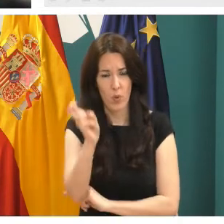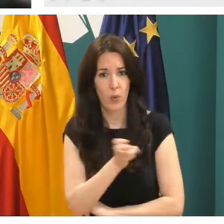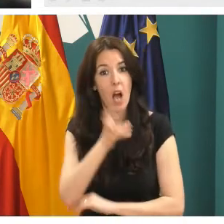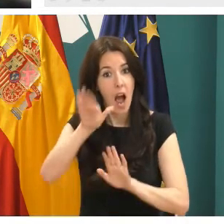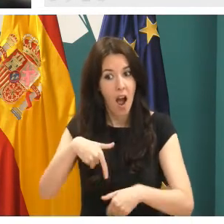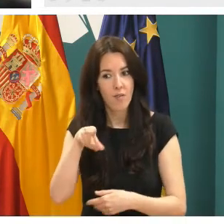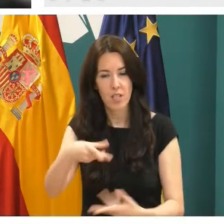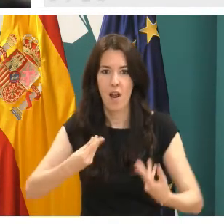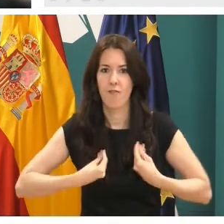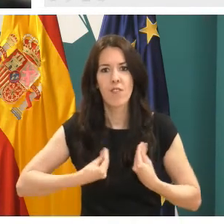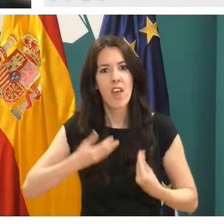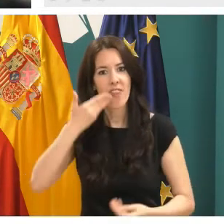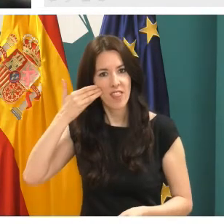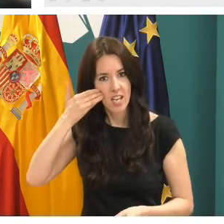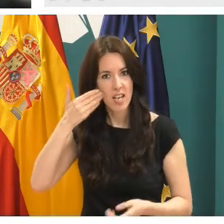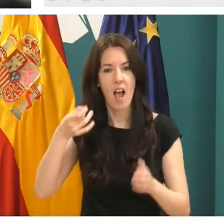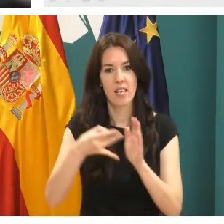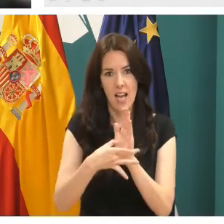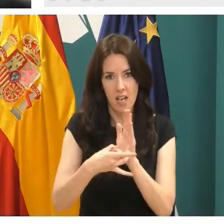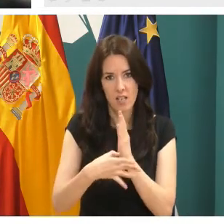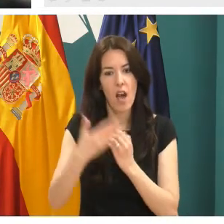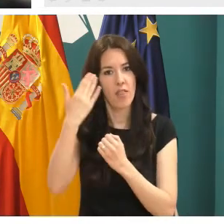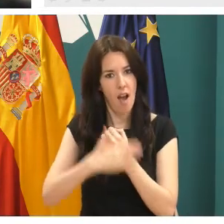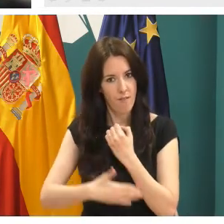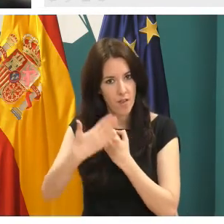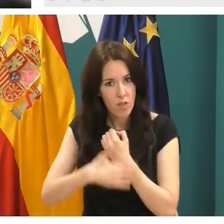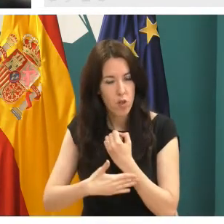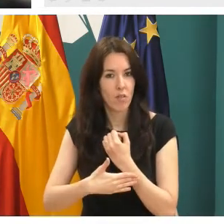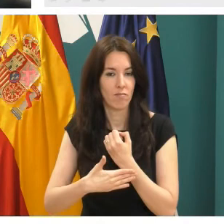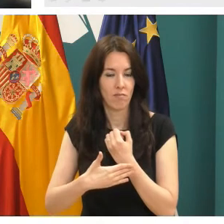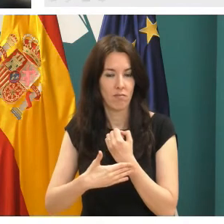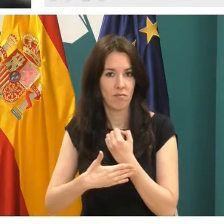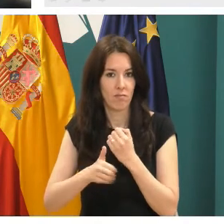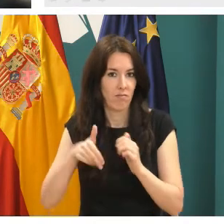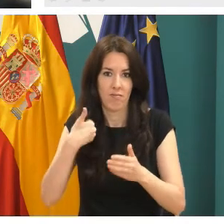una vida digna, con calidad, con afecto, pues